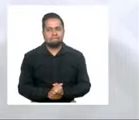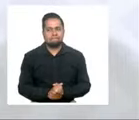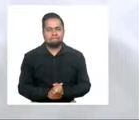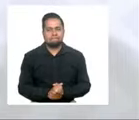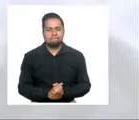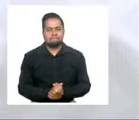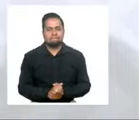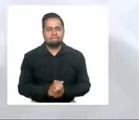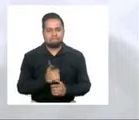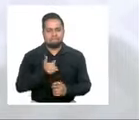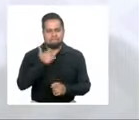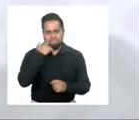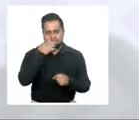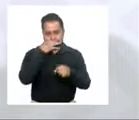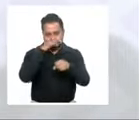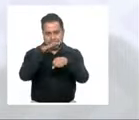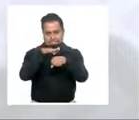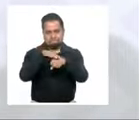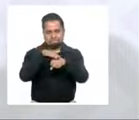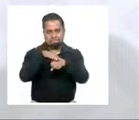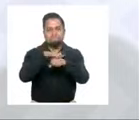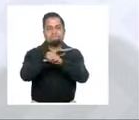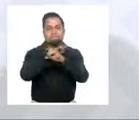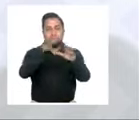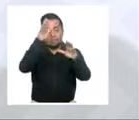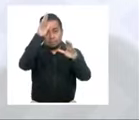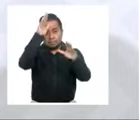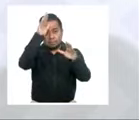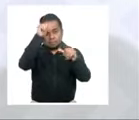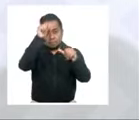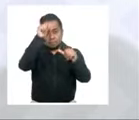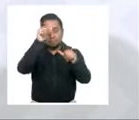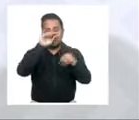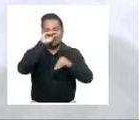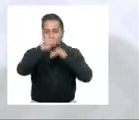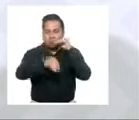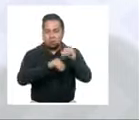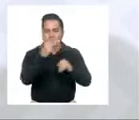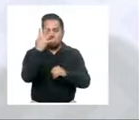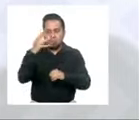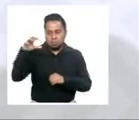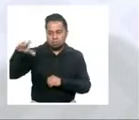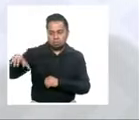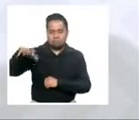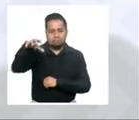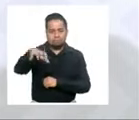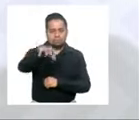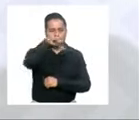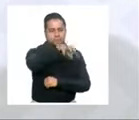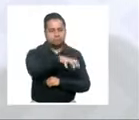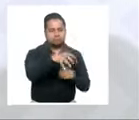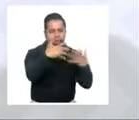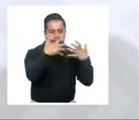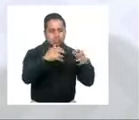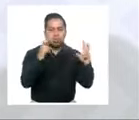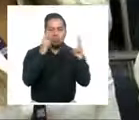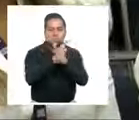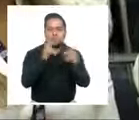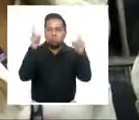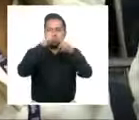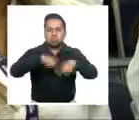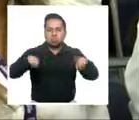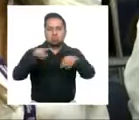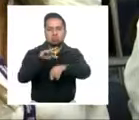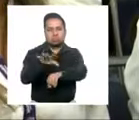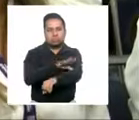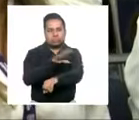Voy a informarle que se ha acordado construir otros 4 parques eólicos en